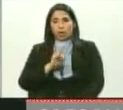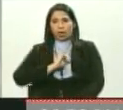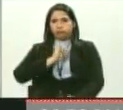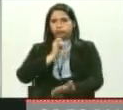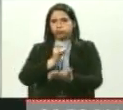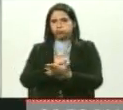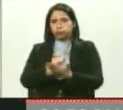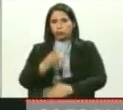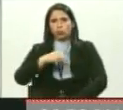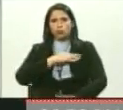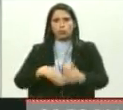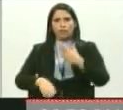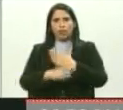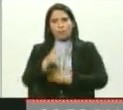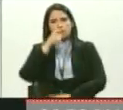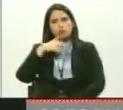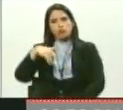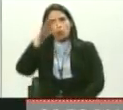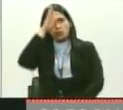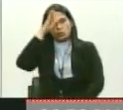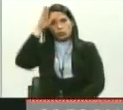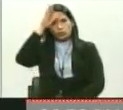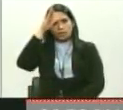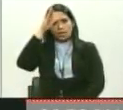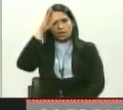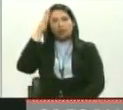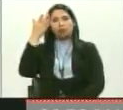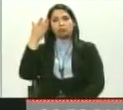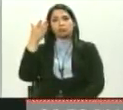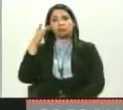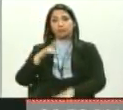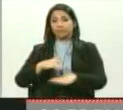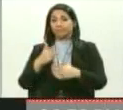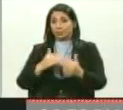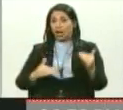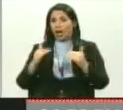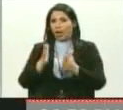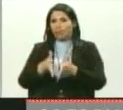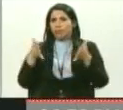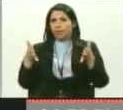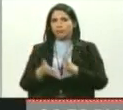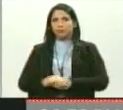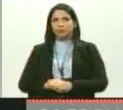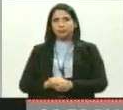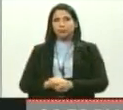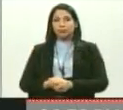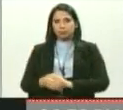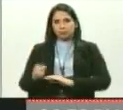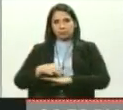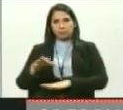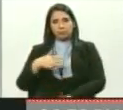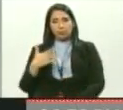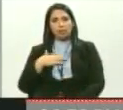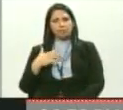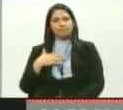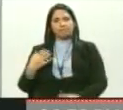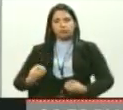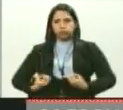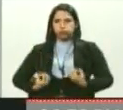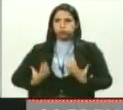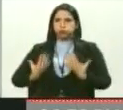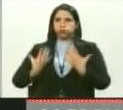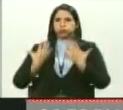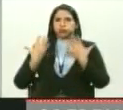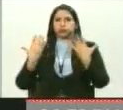Aquí vamos con un pueblo consciente, admirable, admirable, no deja uno un día de